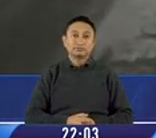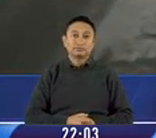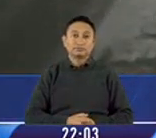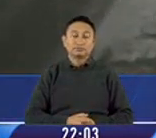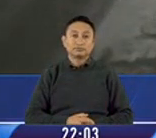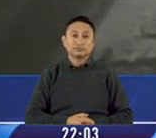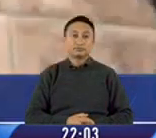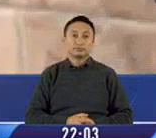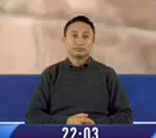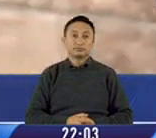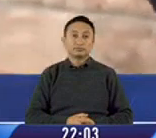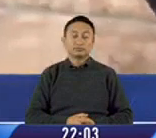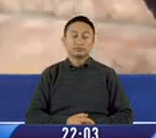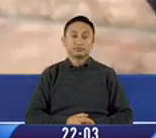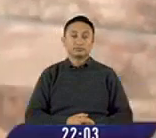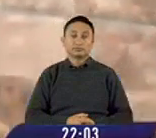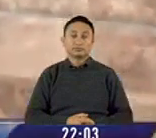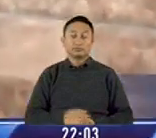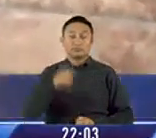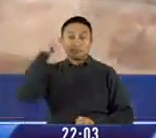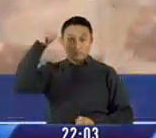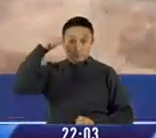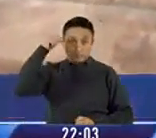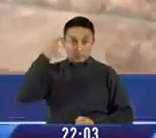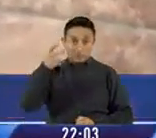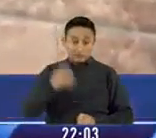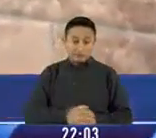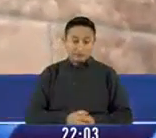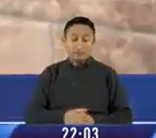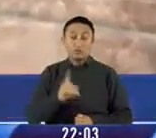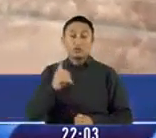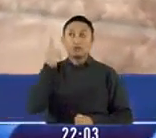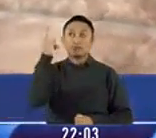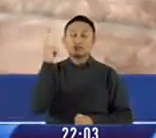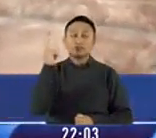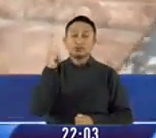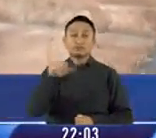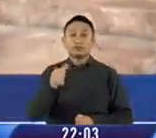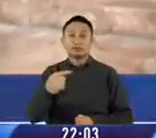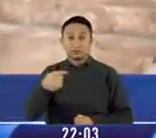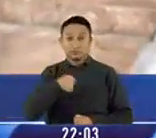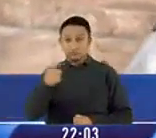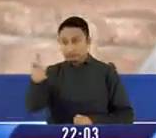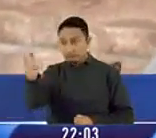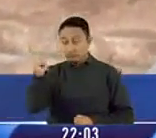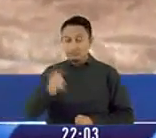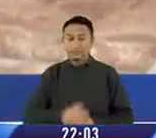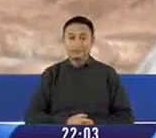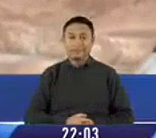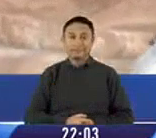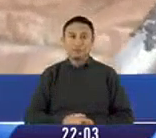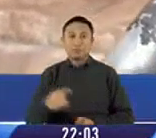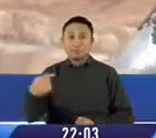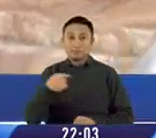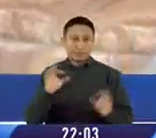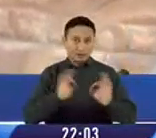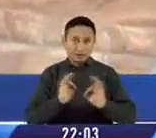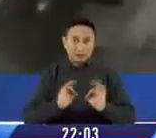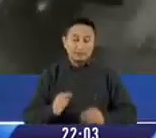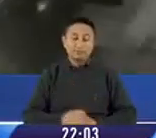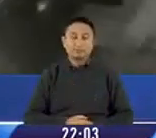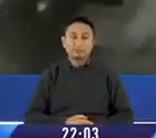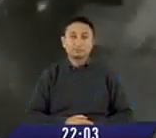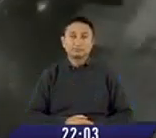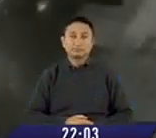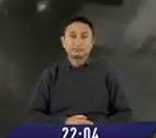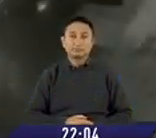y escaparon. En el video se le ve una bala al aire, el otro nos disparan hacia nosotros antes, no nos llegan a nuestro cuerpo.